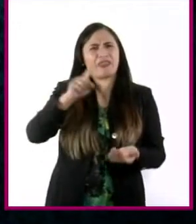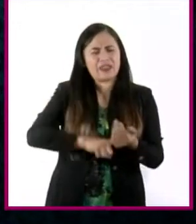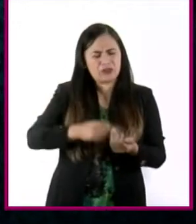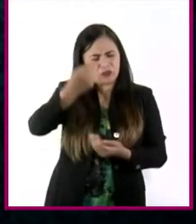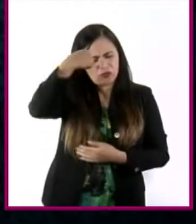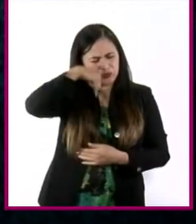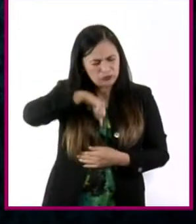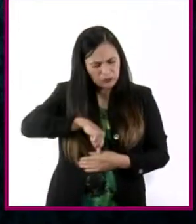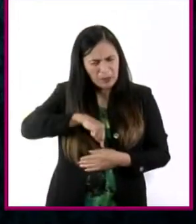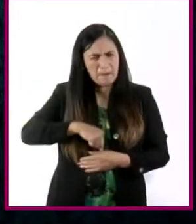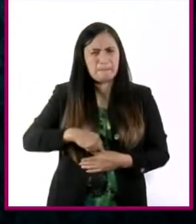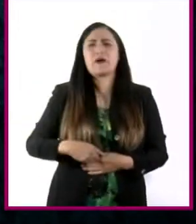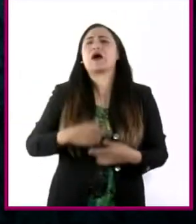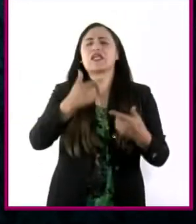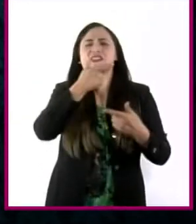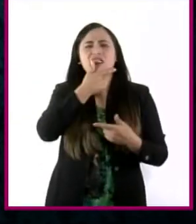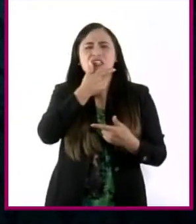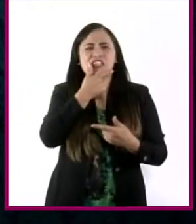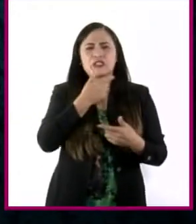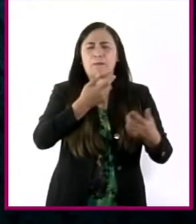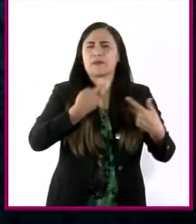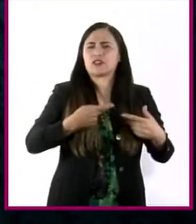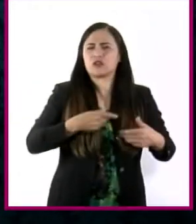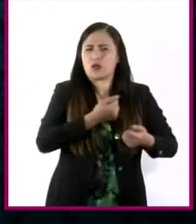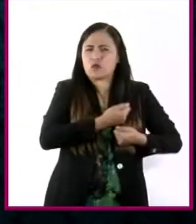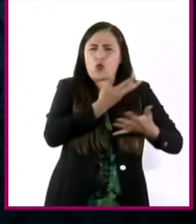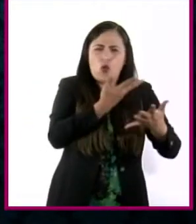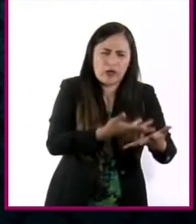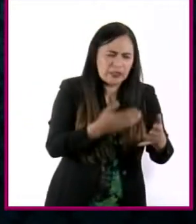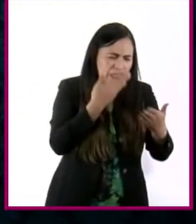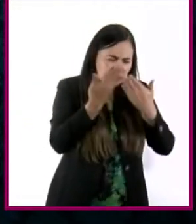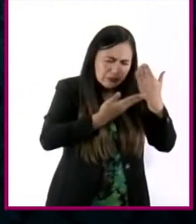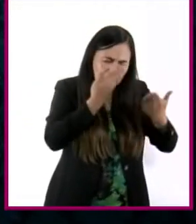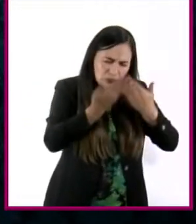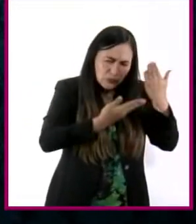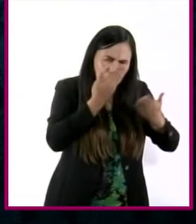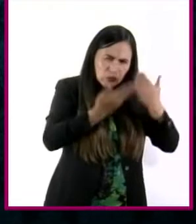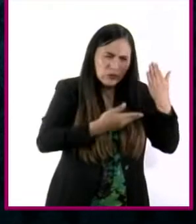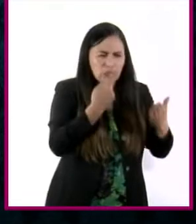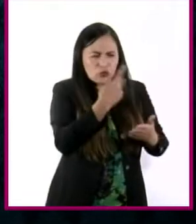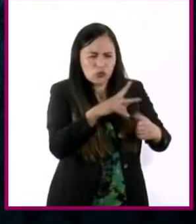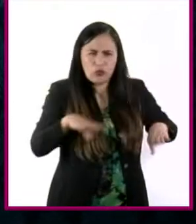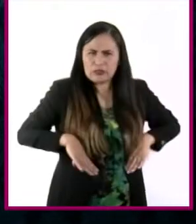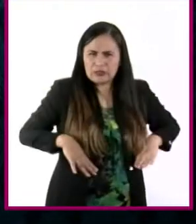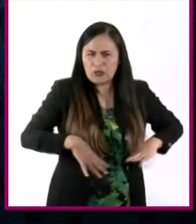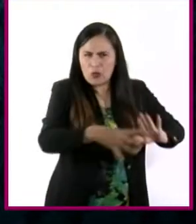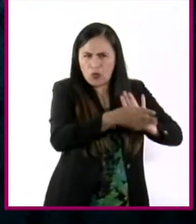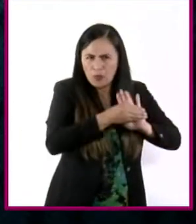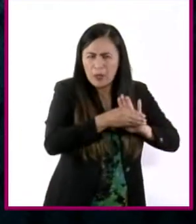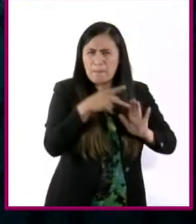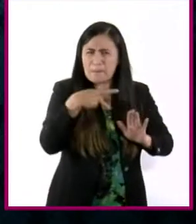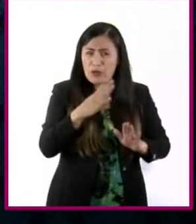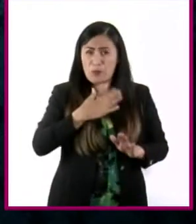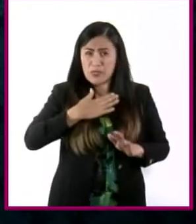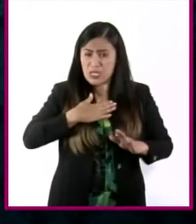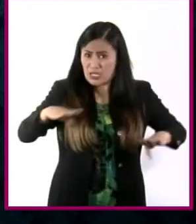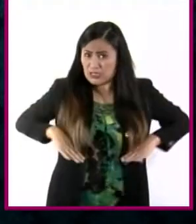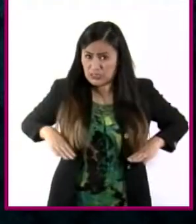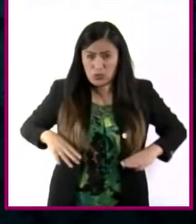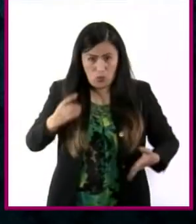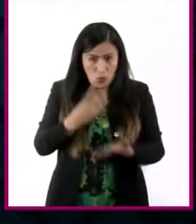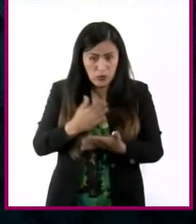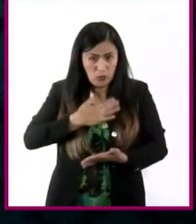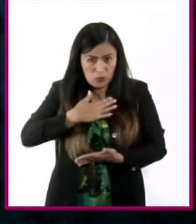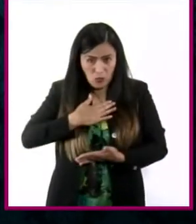a los poetas ingleses y conocí bien su obra y copié sus estilos, pero no encontraba mi voz. Solamente